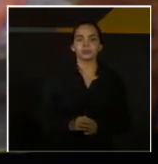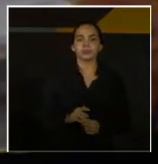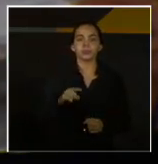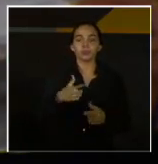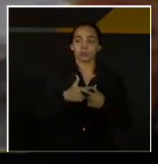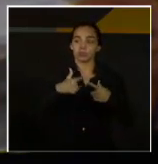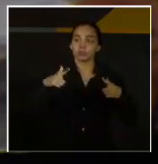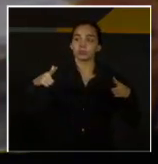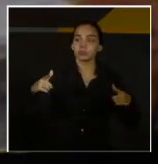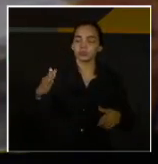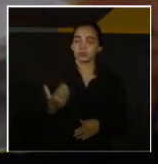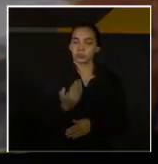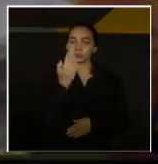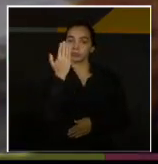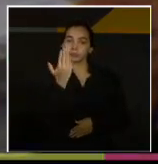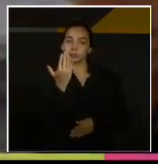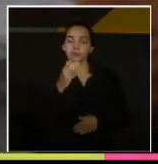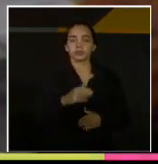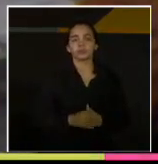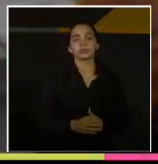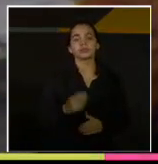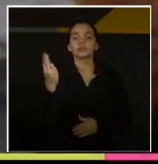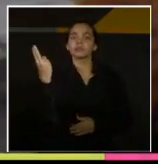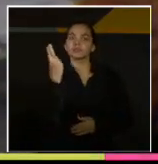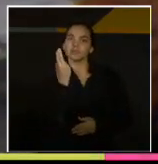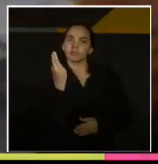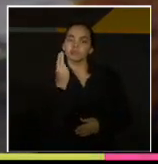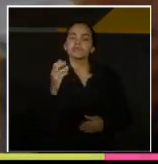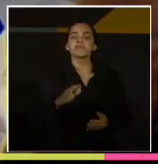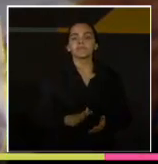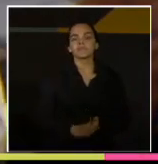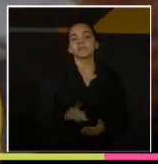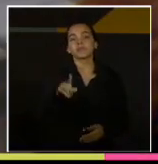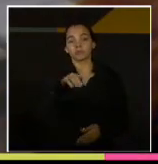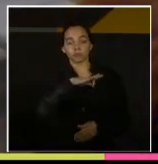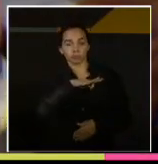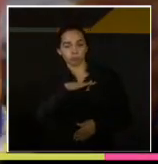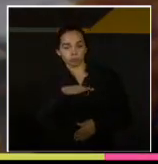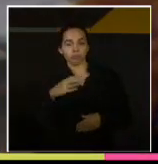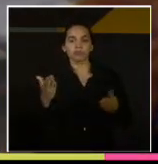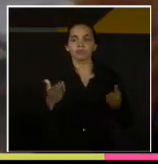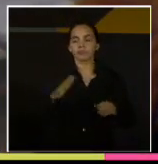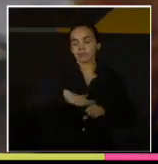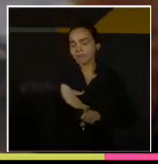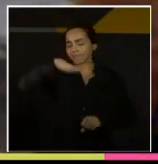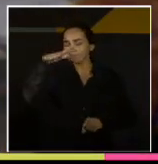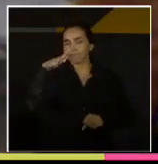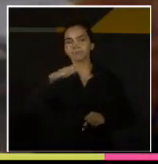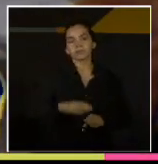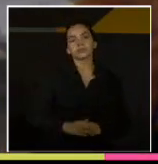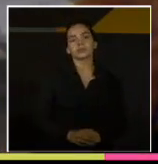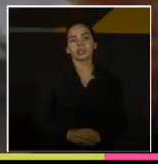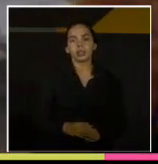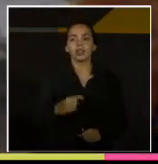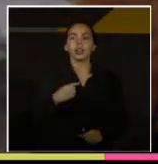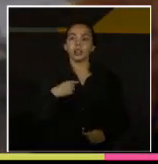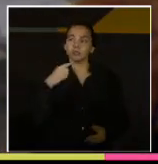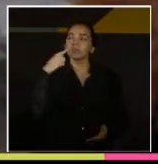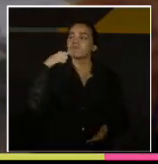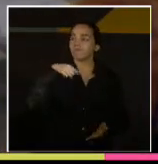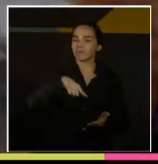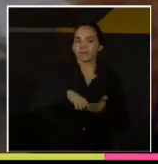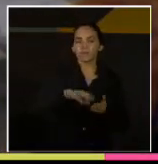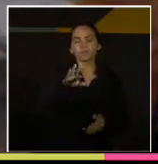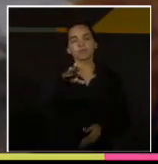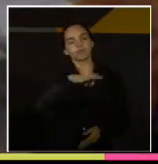gran solicitud, la gran necesidad es de poder hacer todavía más, y yo creo que ahí pudiera